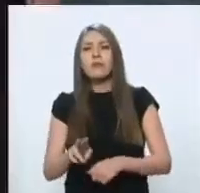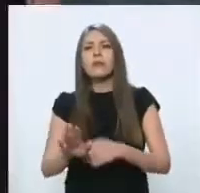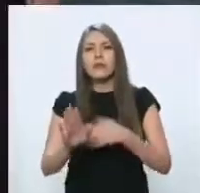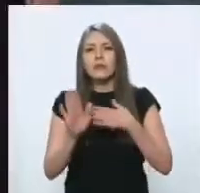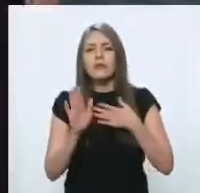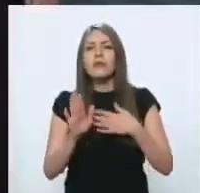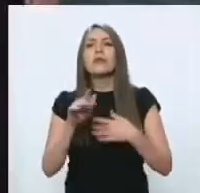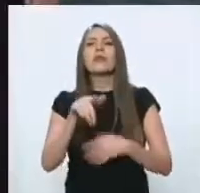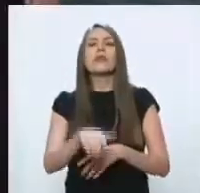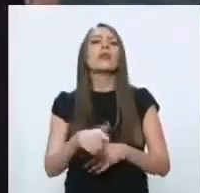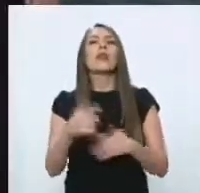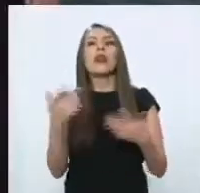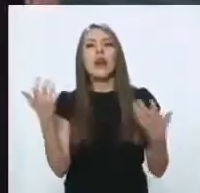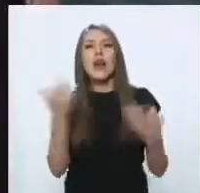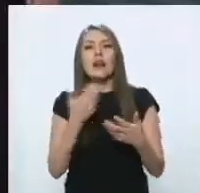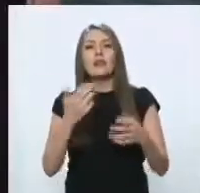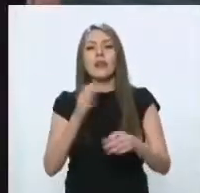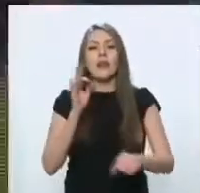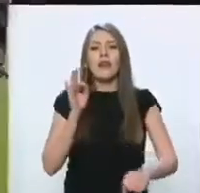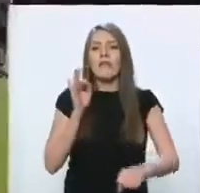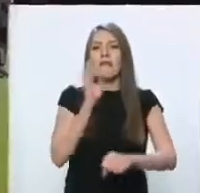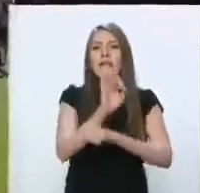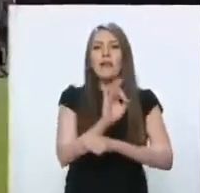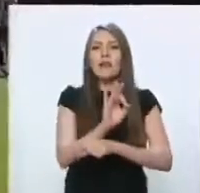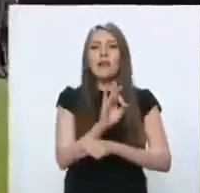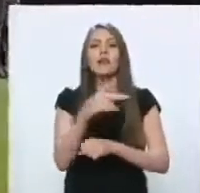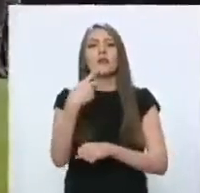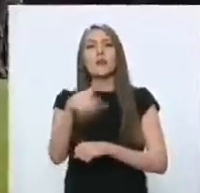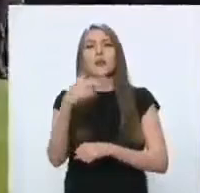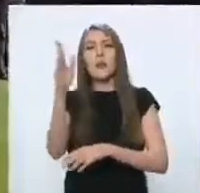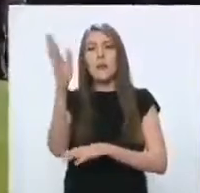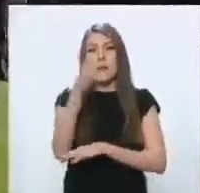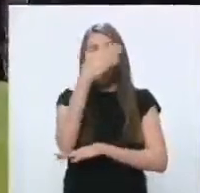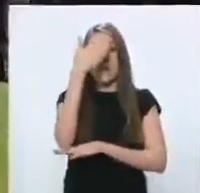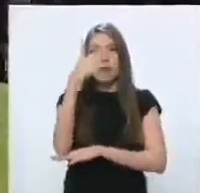constancia esta bandera.